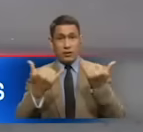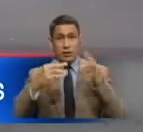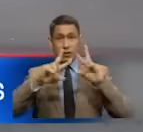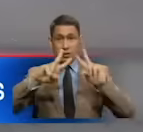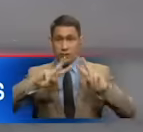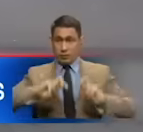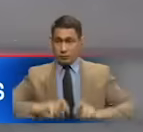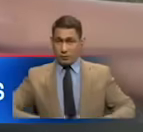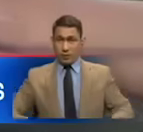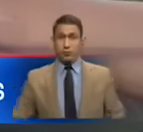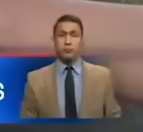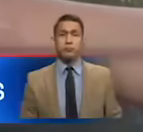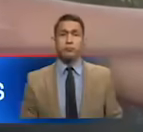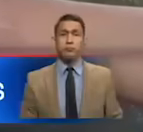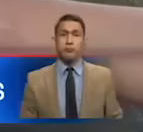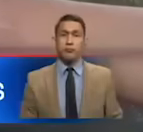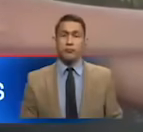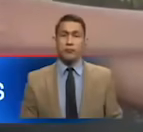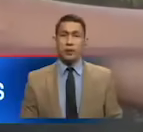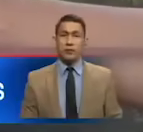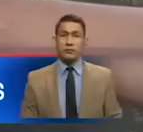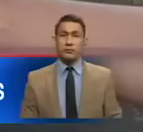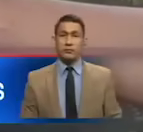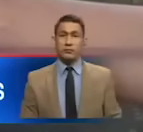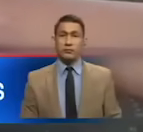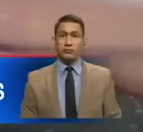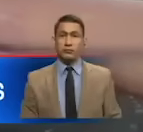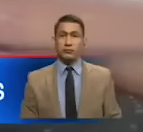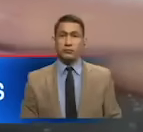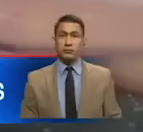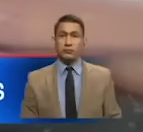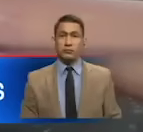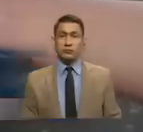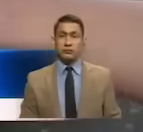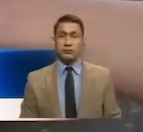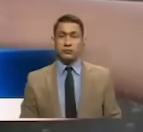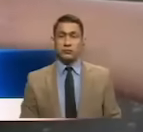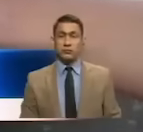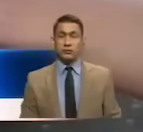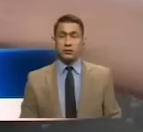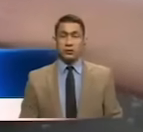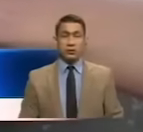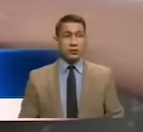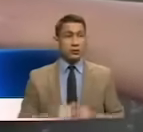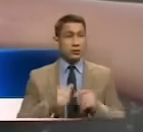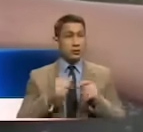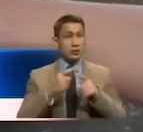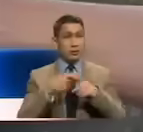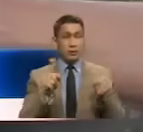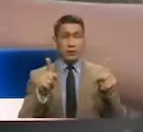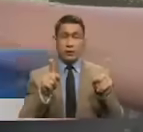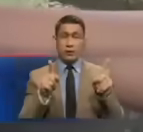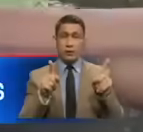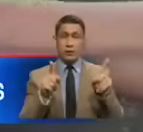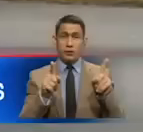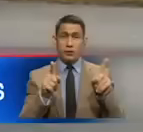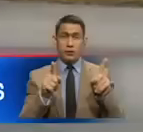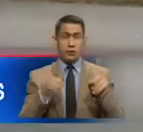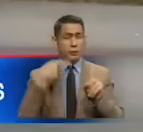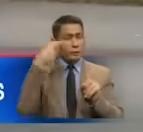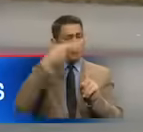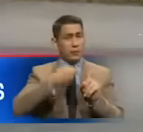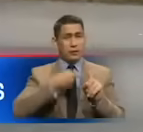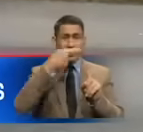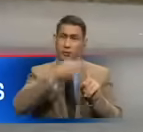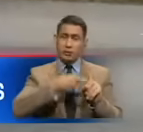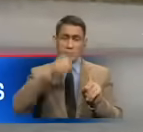en su totalidad, según ellos. Porque serían constantes, nomás no, por decir, cada mes que por lo menos le den una ronda.